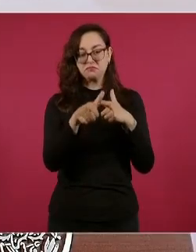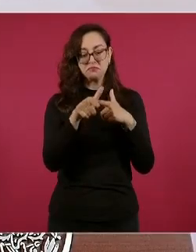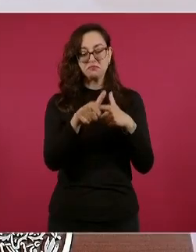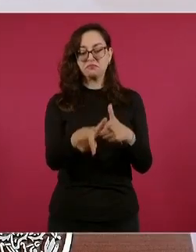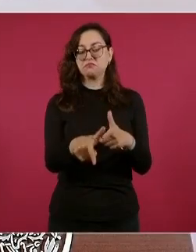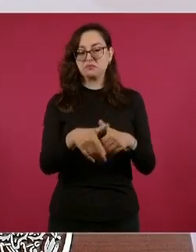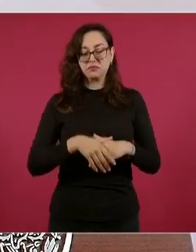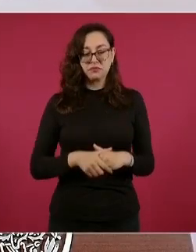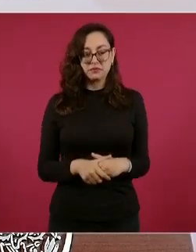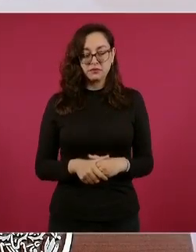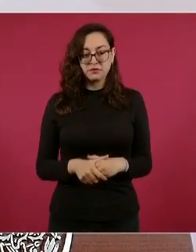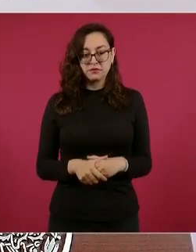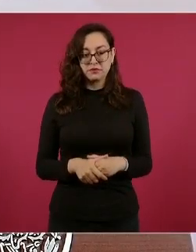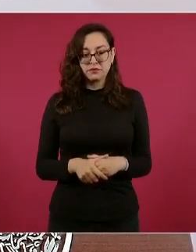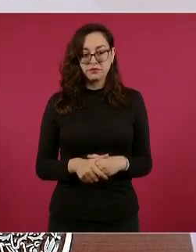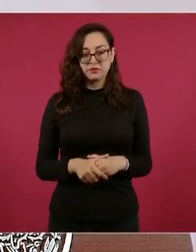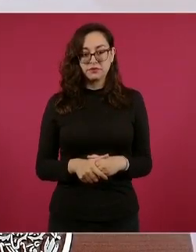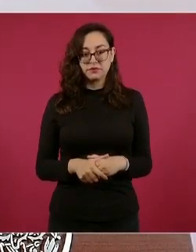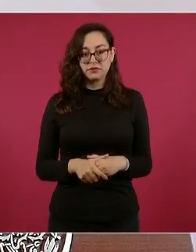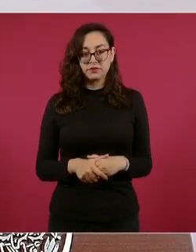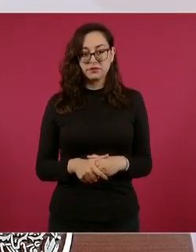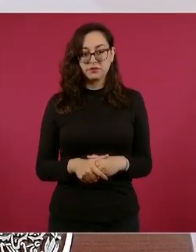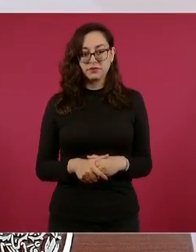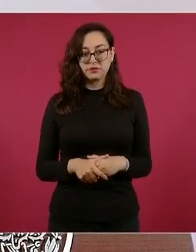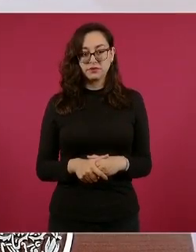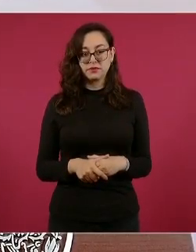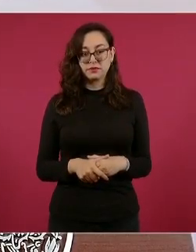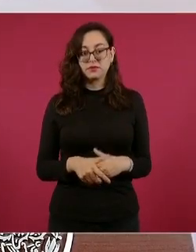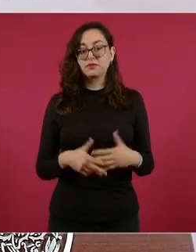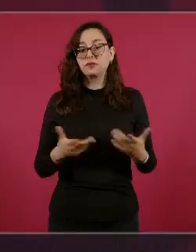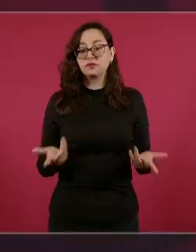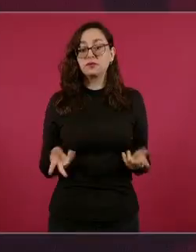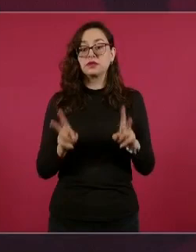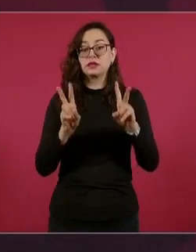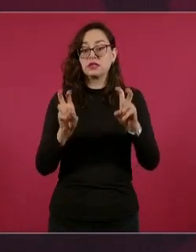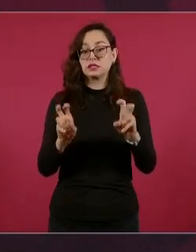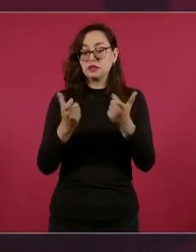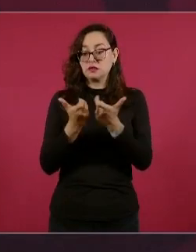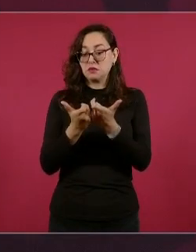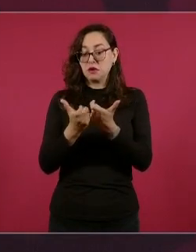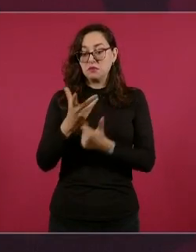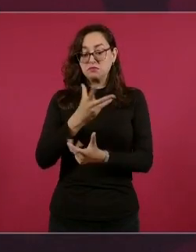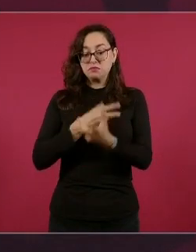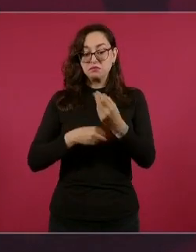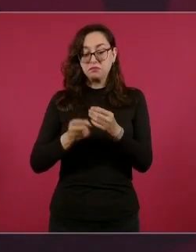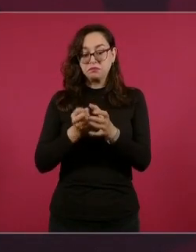sobre todo lo que tiene que ver con el crecimiento económico,